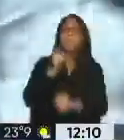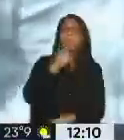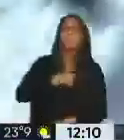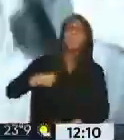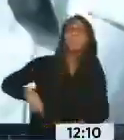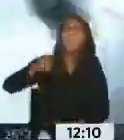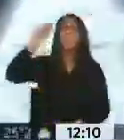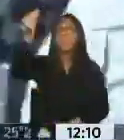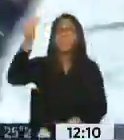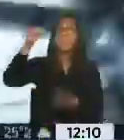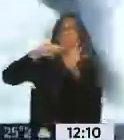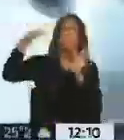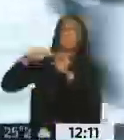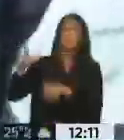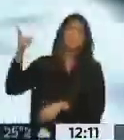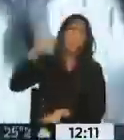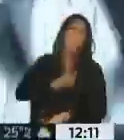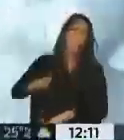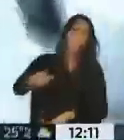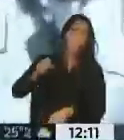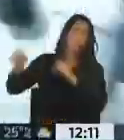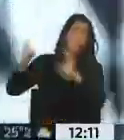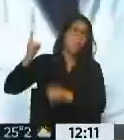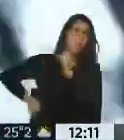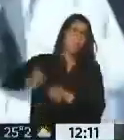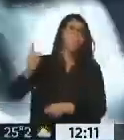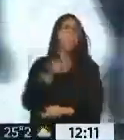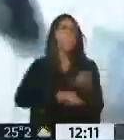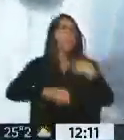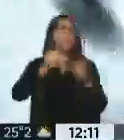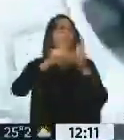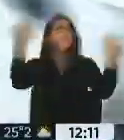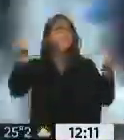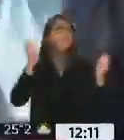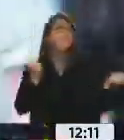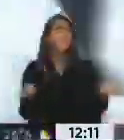como Brasil. Con gobiernos autoritarios. ¿Y el comercio exterior quién lo manejaría?